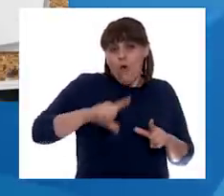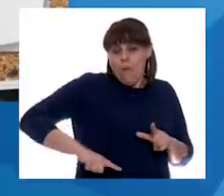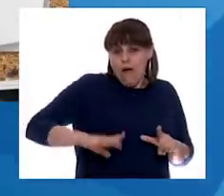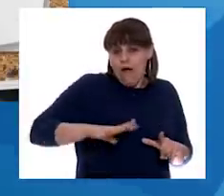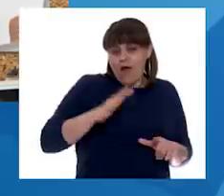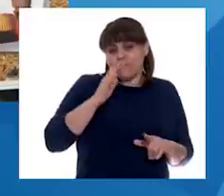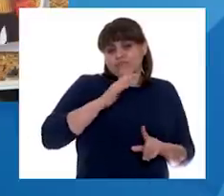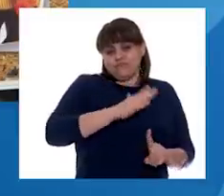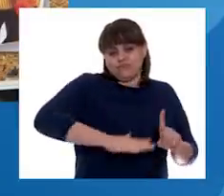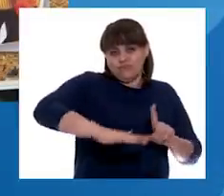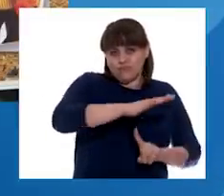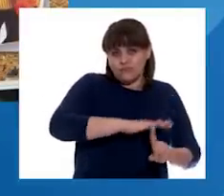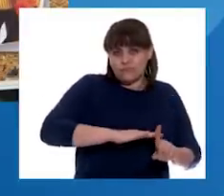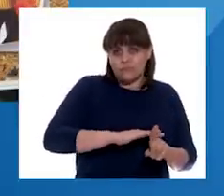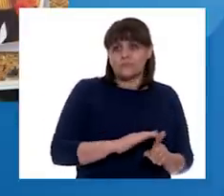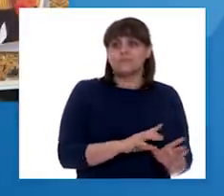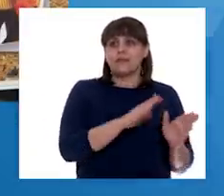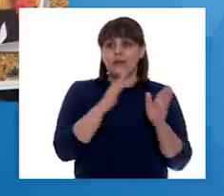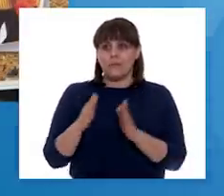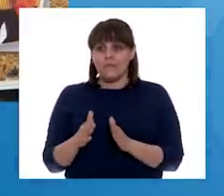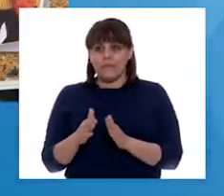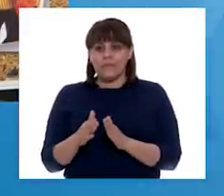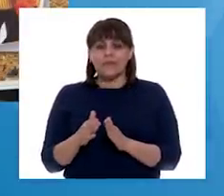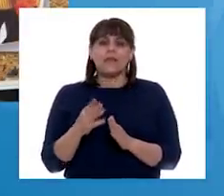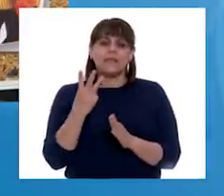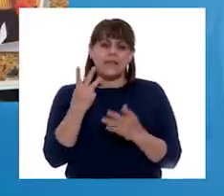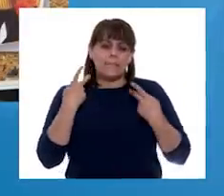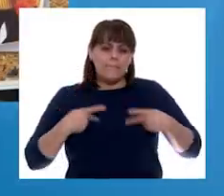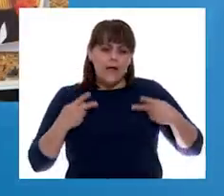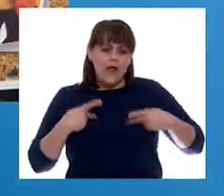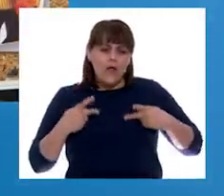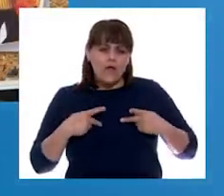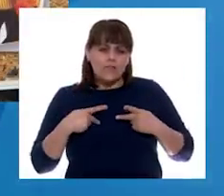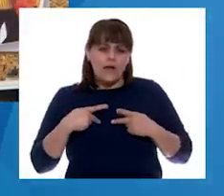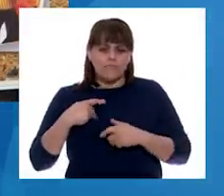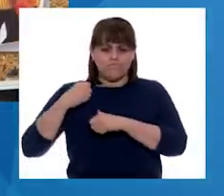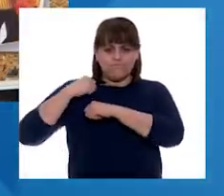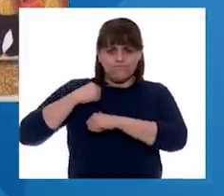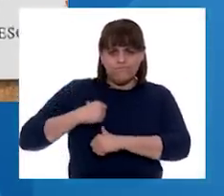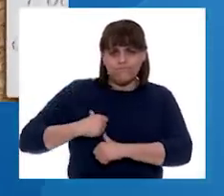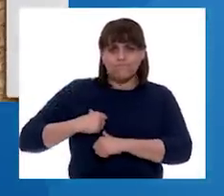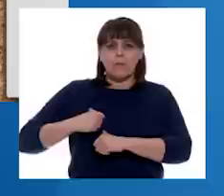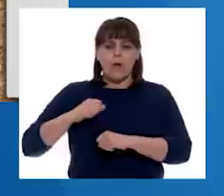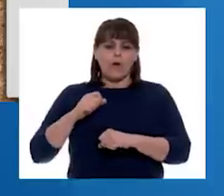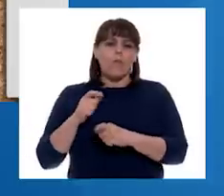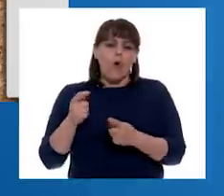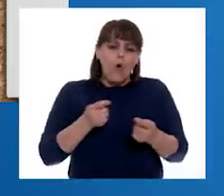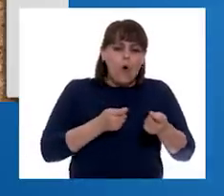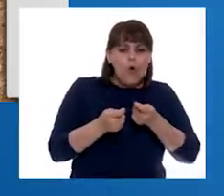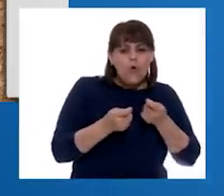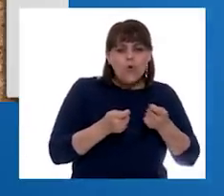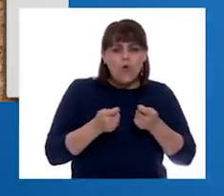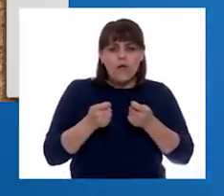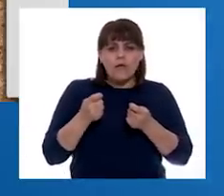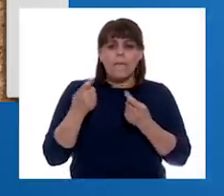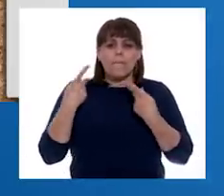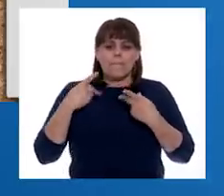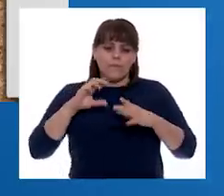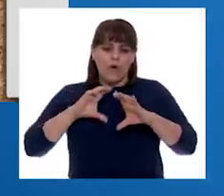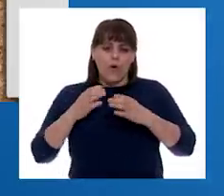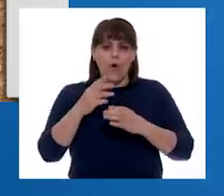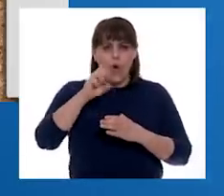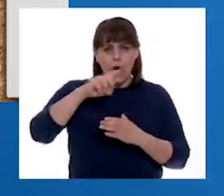triunvirato. 3 individuos, generalmente aliados, administran el poder bajo elección del Congreso. La